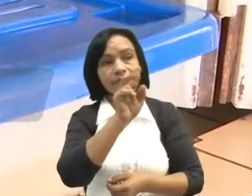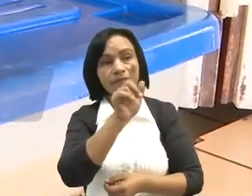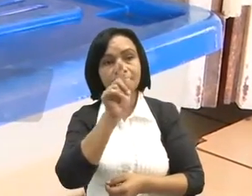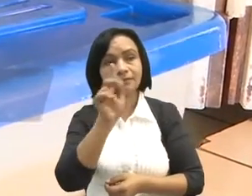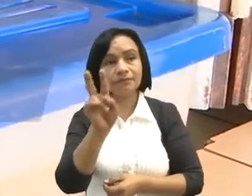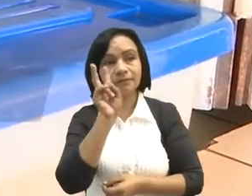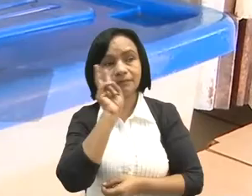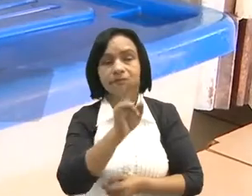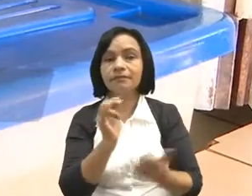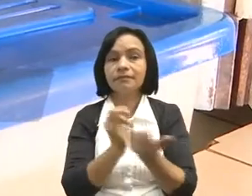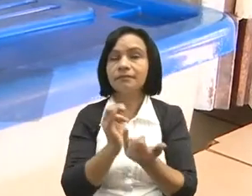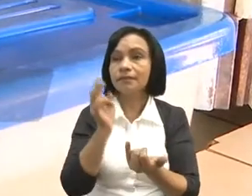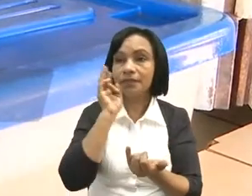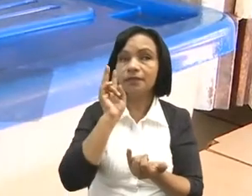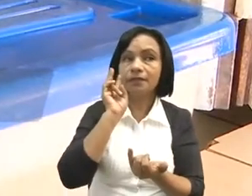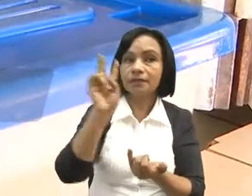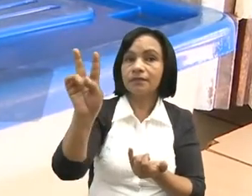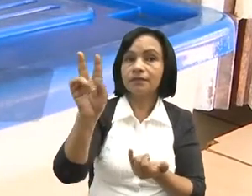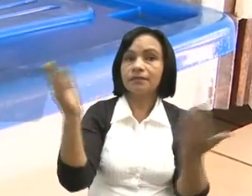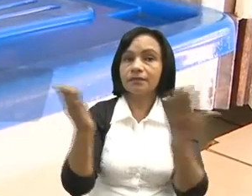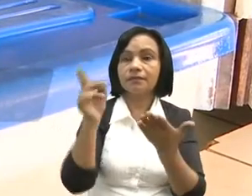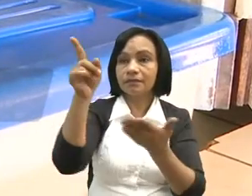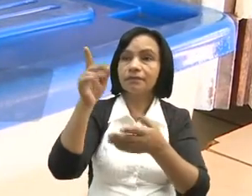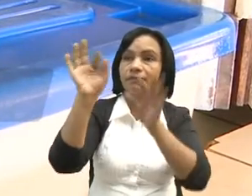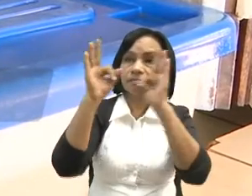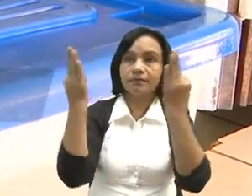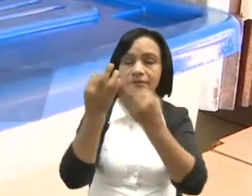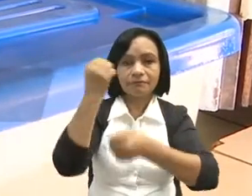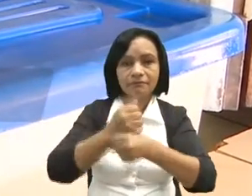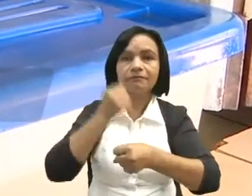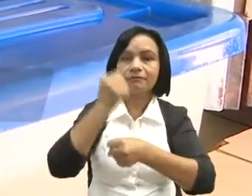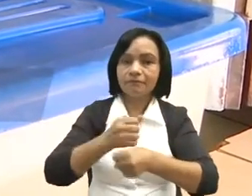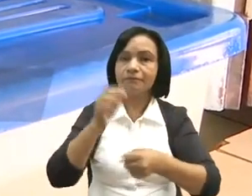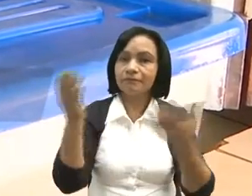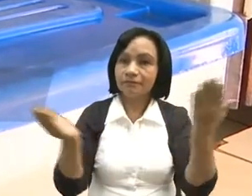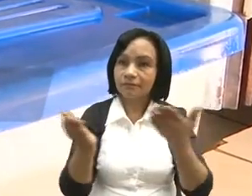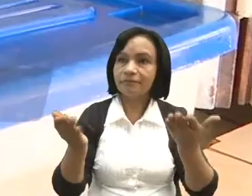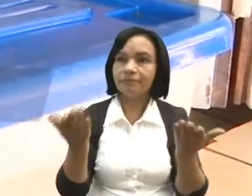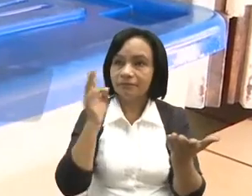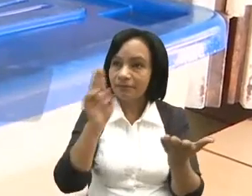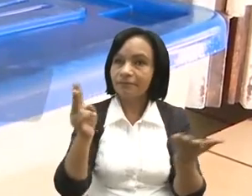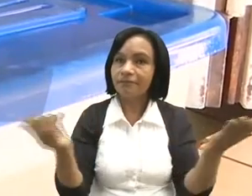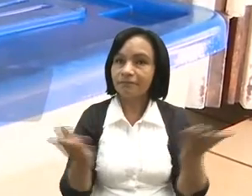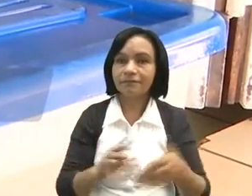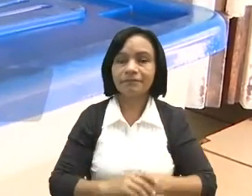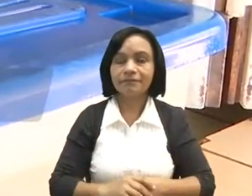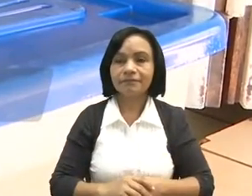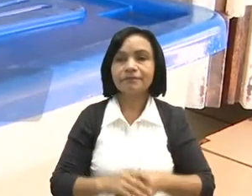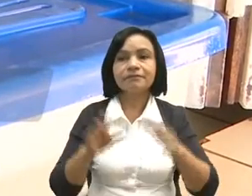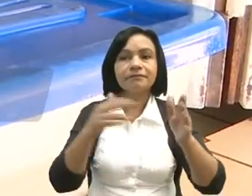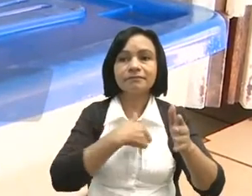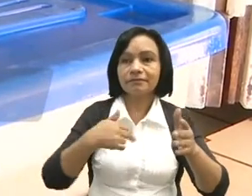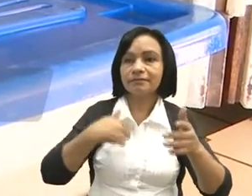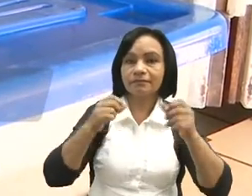tenés, mira. Ahí está la familia aportando, trabajando, ¿no? Y las exenciones también que se